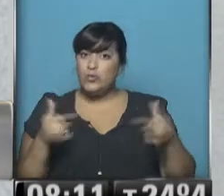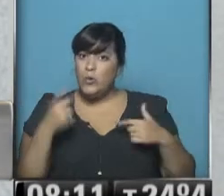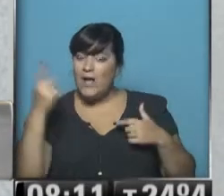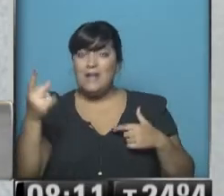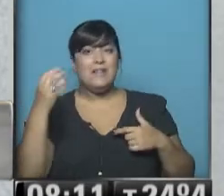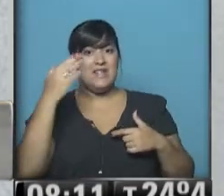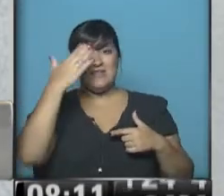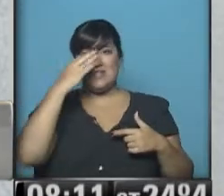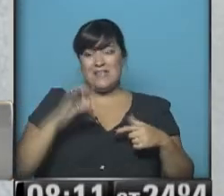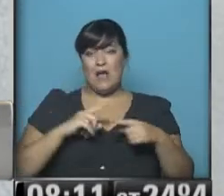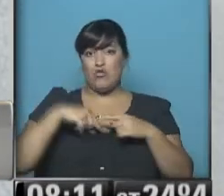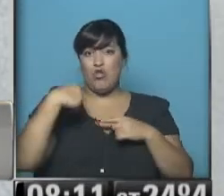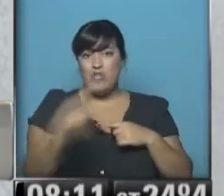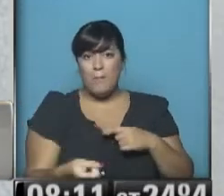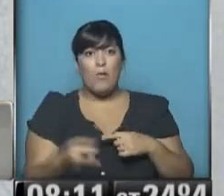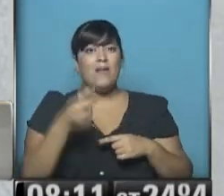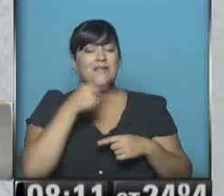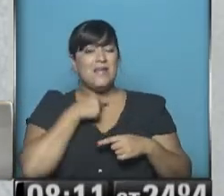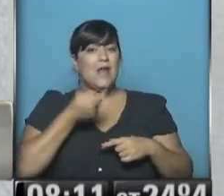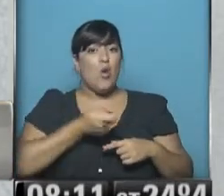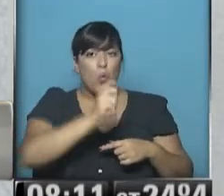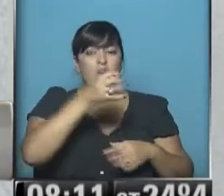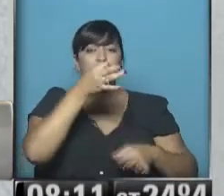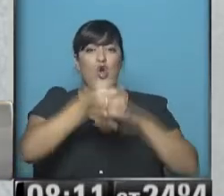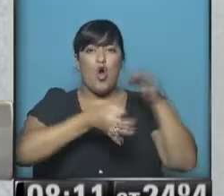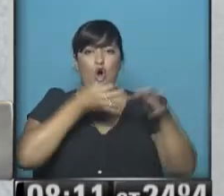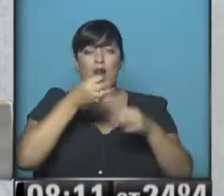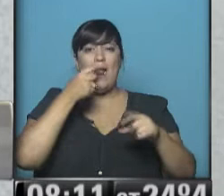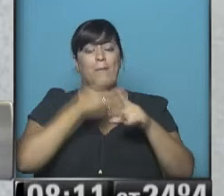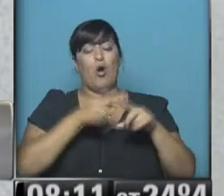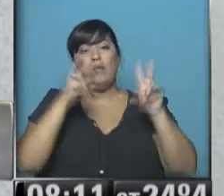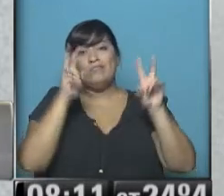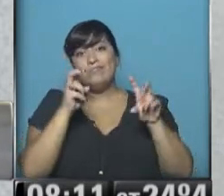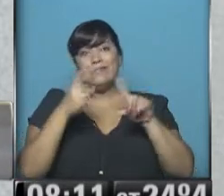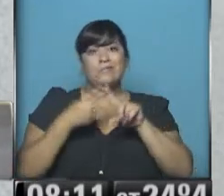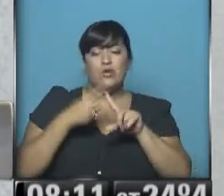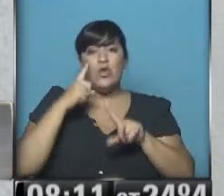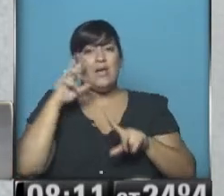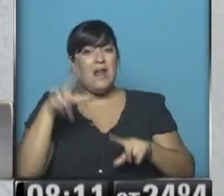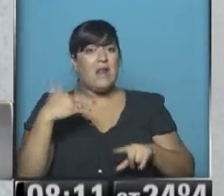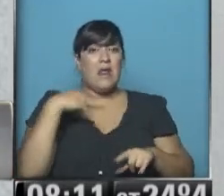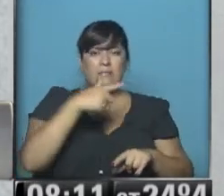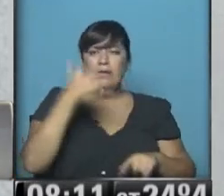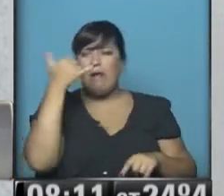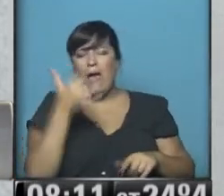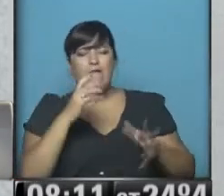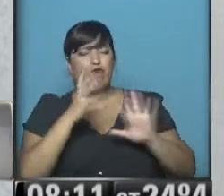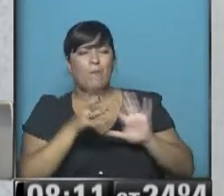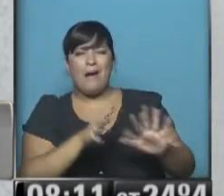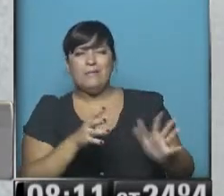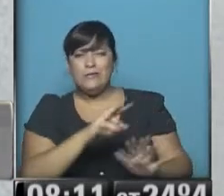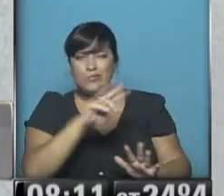15 años se pretende celebrar el juicio oral por el supuesto encubrimiento existe una operación de esta naturaleza